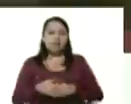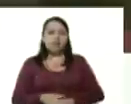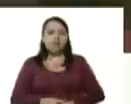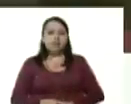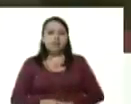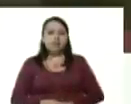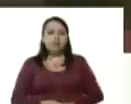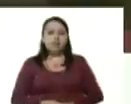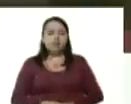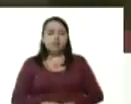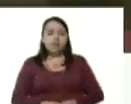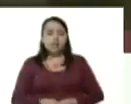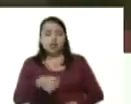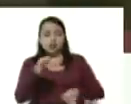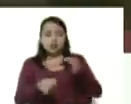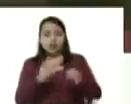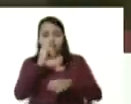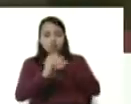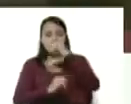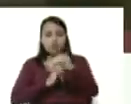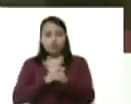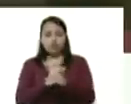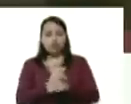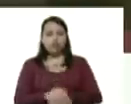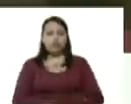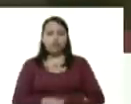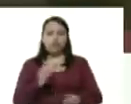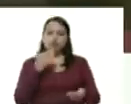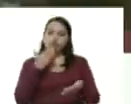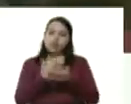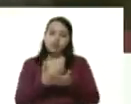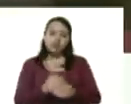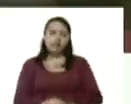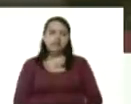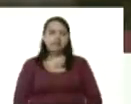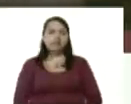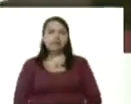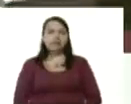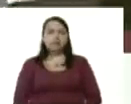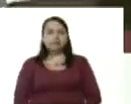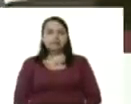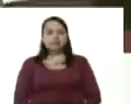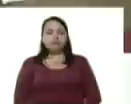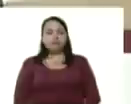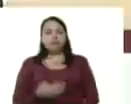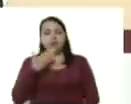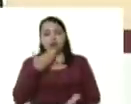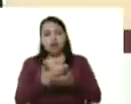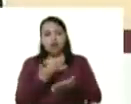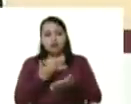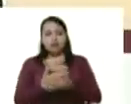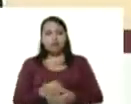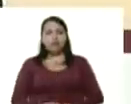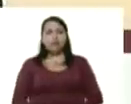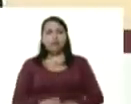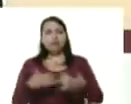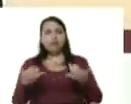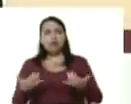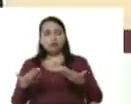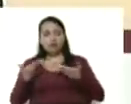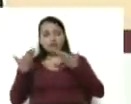la Corte Internacional de Justicia. Muchas gracias, vicepresidenta. Gracias, doctor Moreno. Voy a darle la